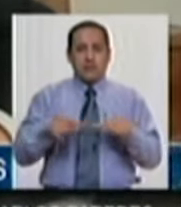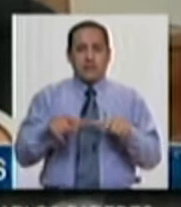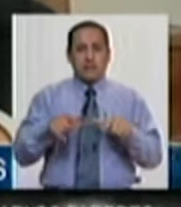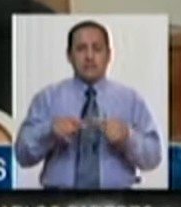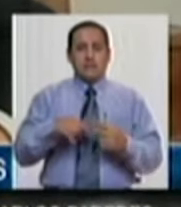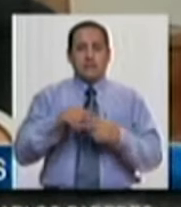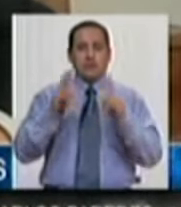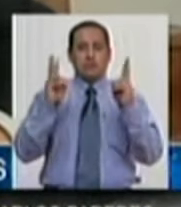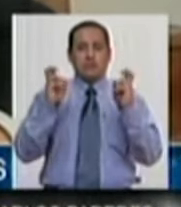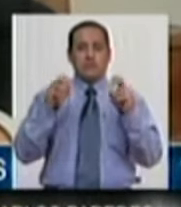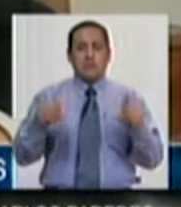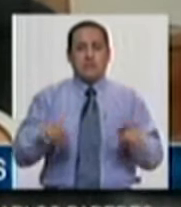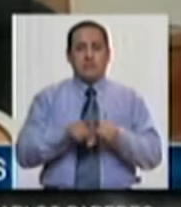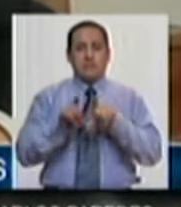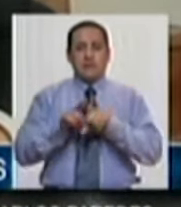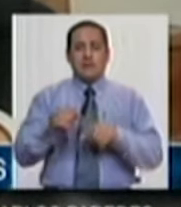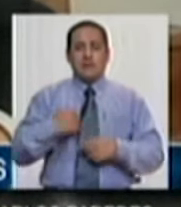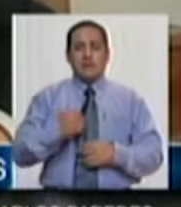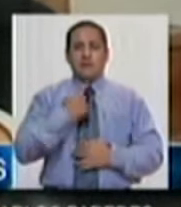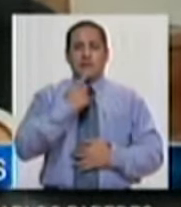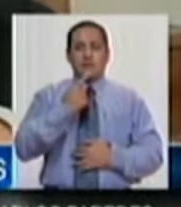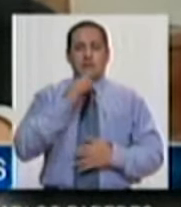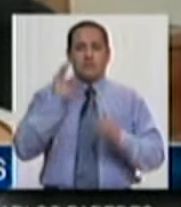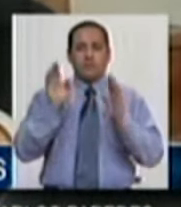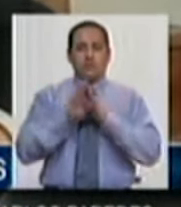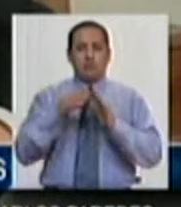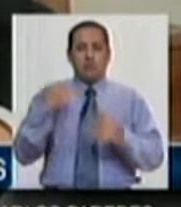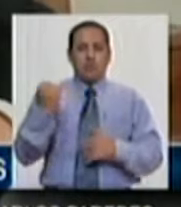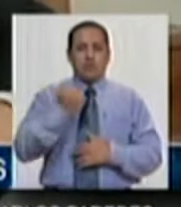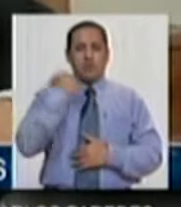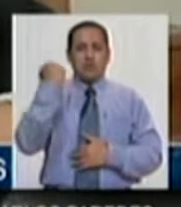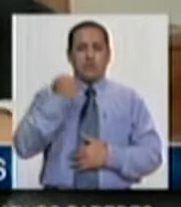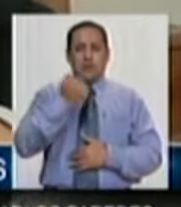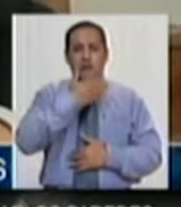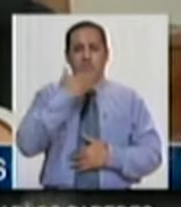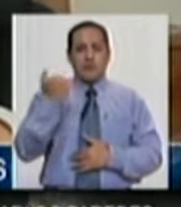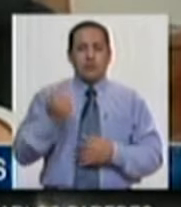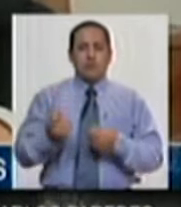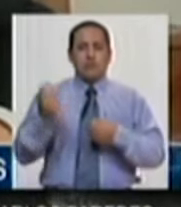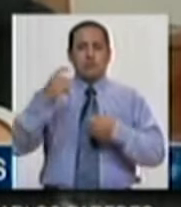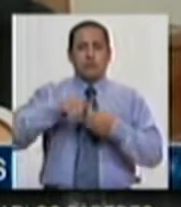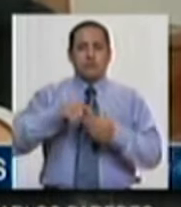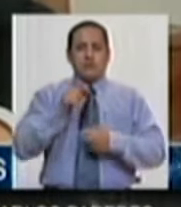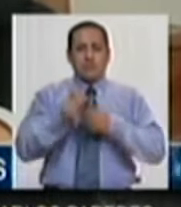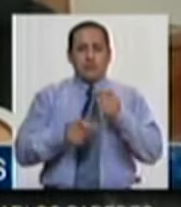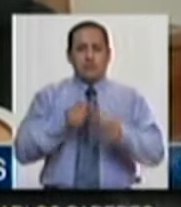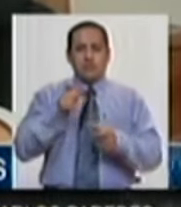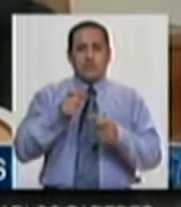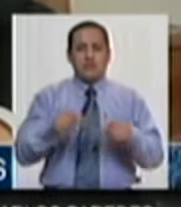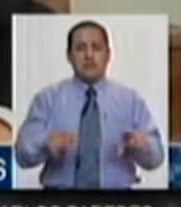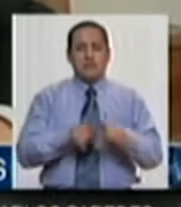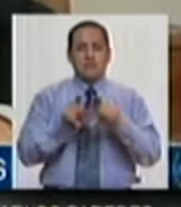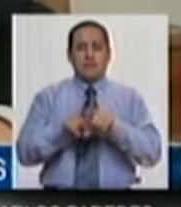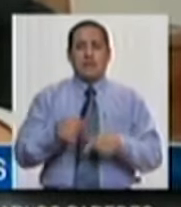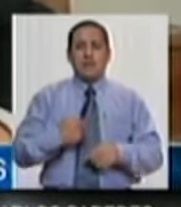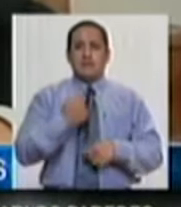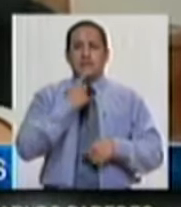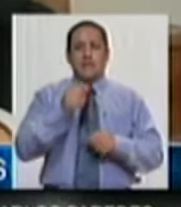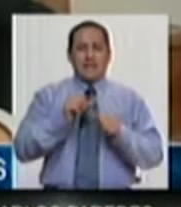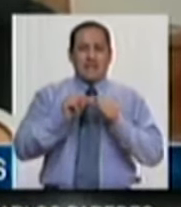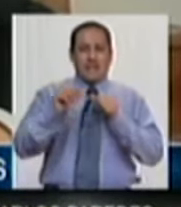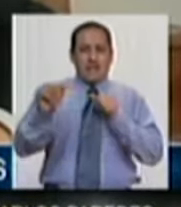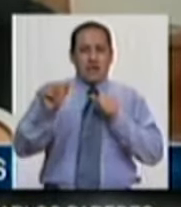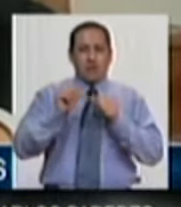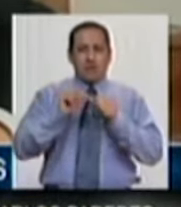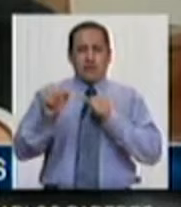en estos dos temas es lograr una mayor inclusión de poblaciones que han estado alejadas de los